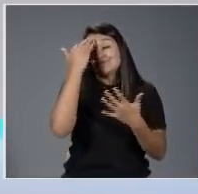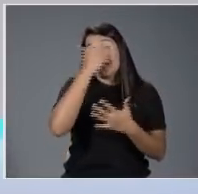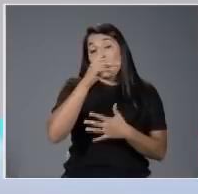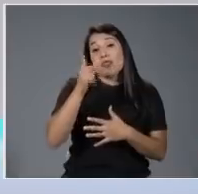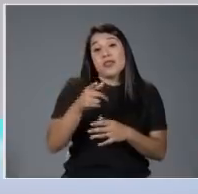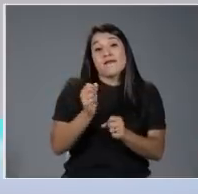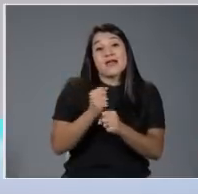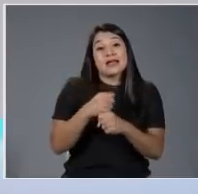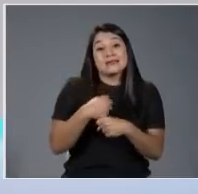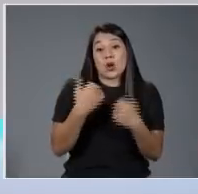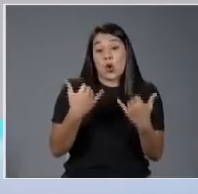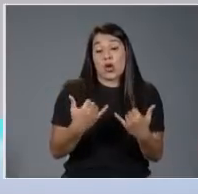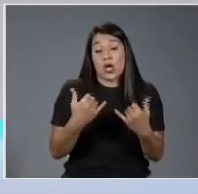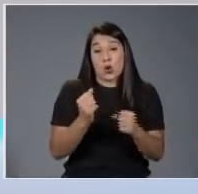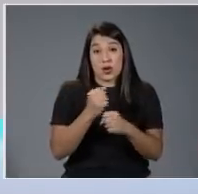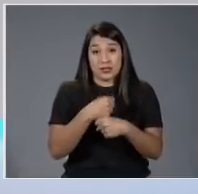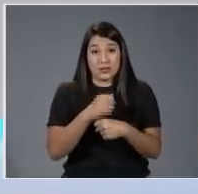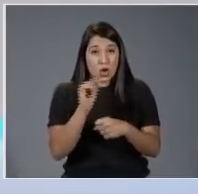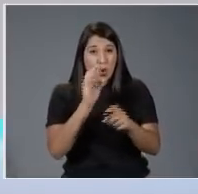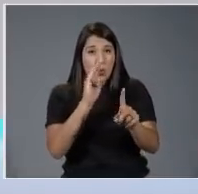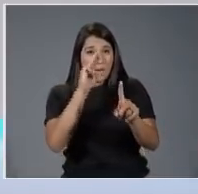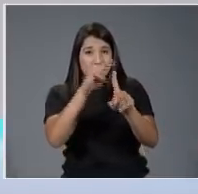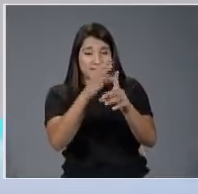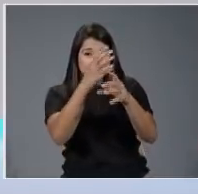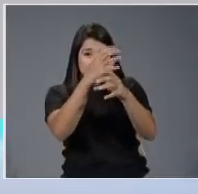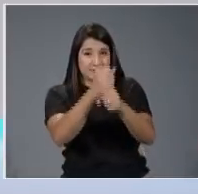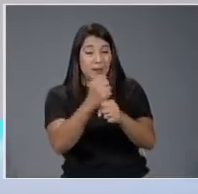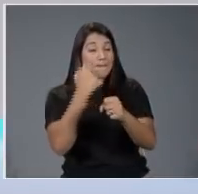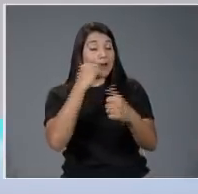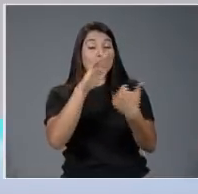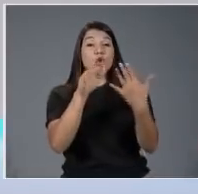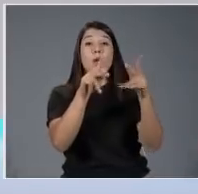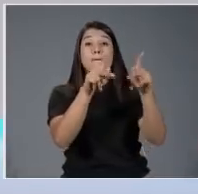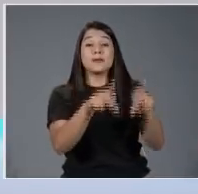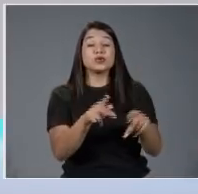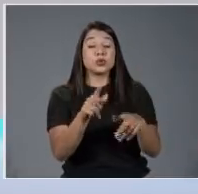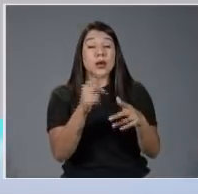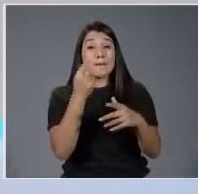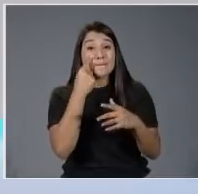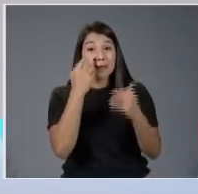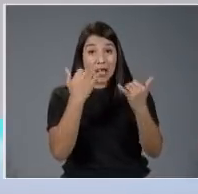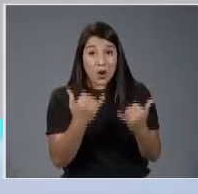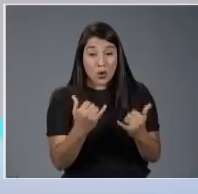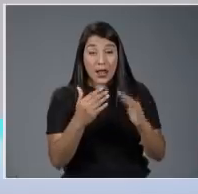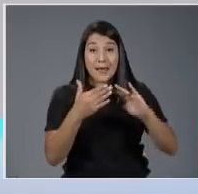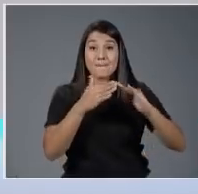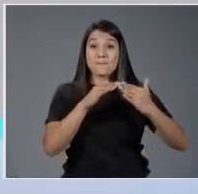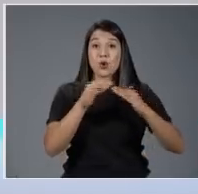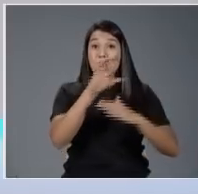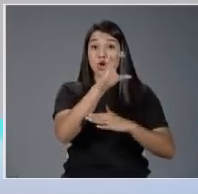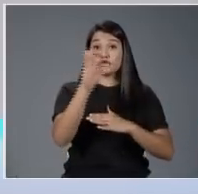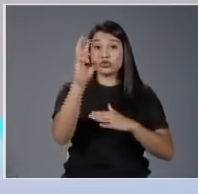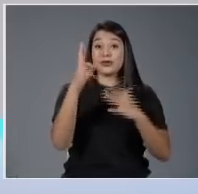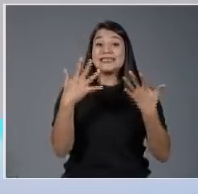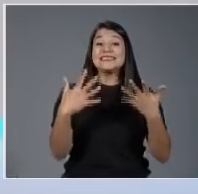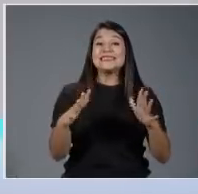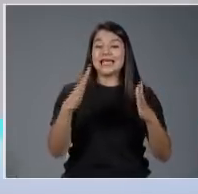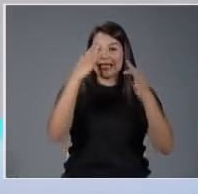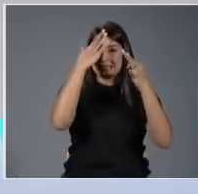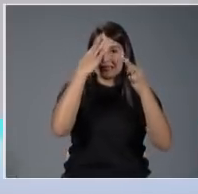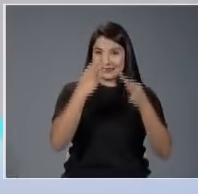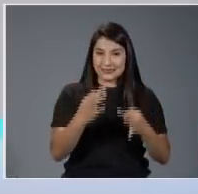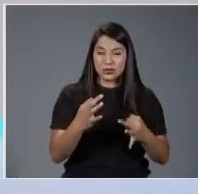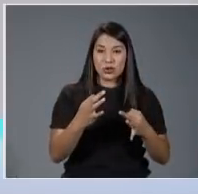Digamos, como un mensaje de resumen a las personas que nos están escuchando, el pueblo de Costa Rica tomó una definición y una